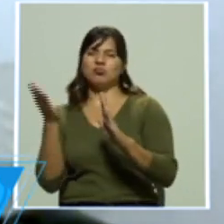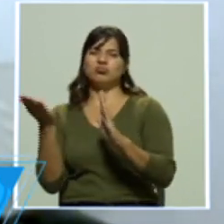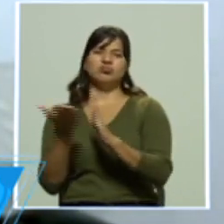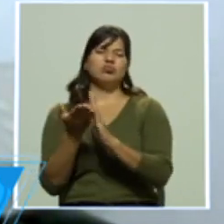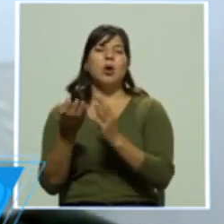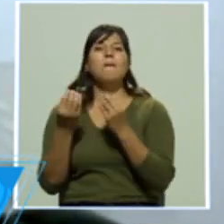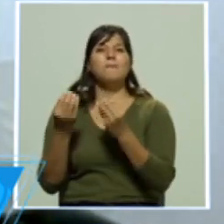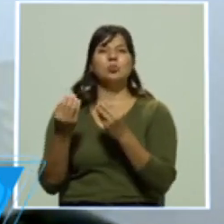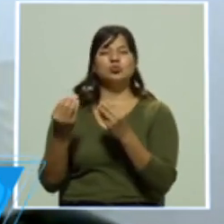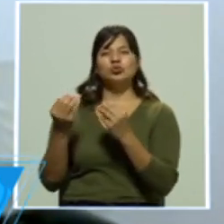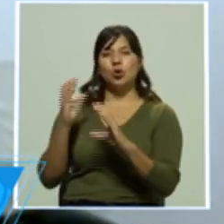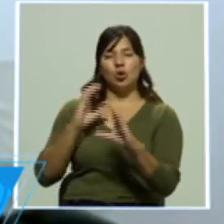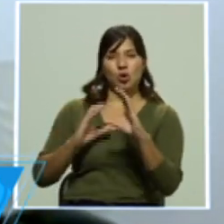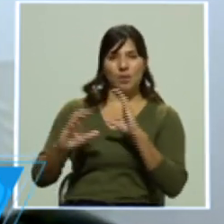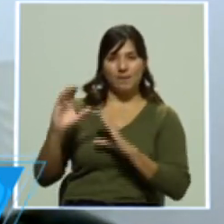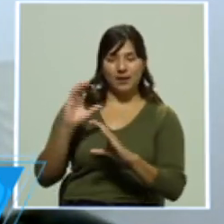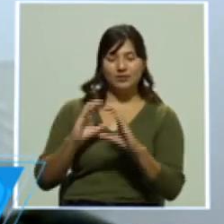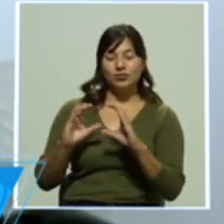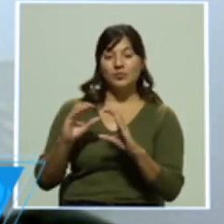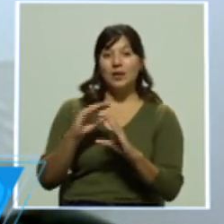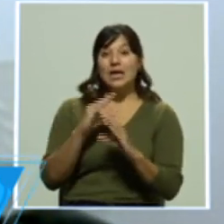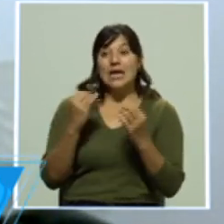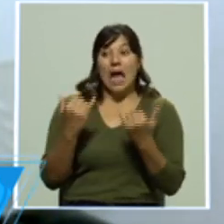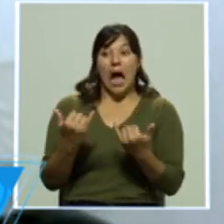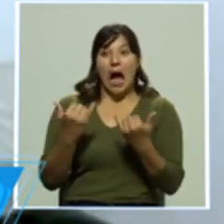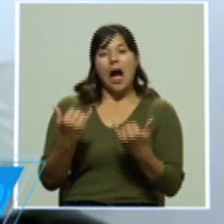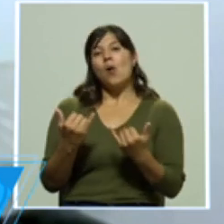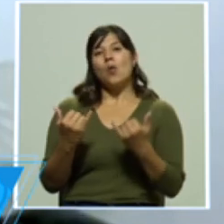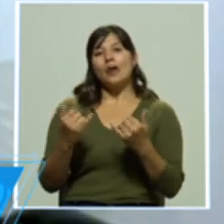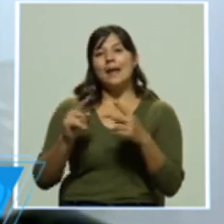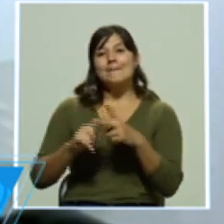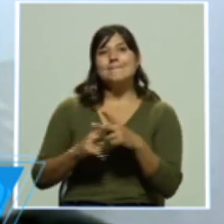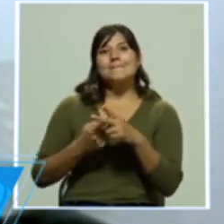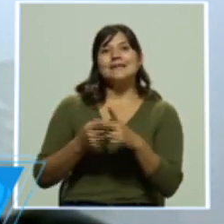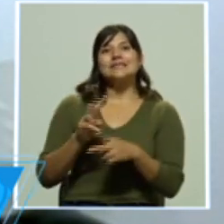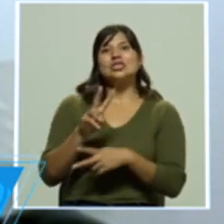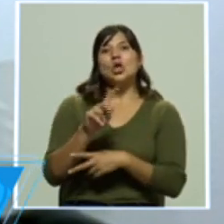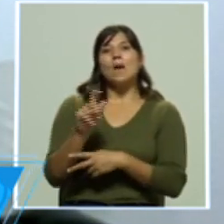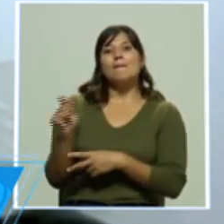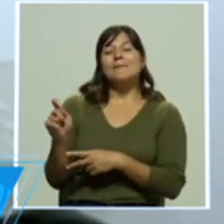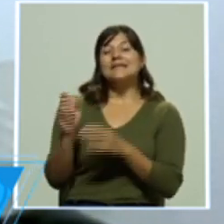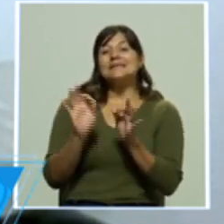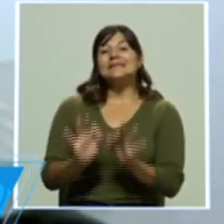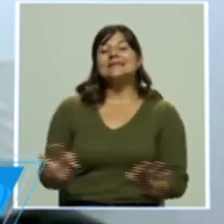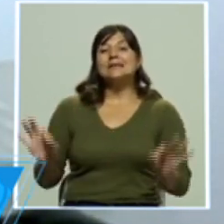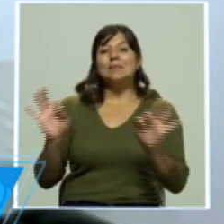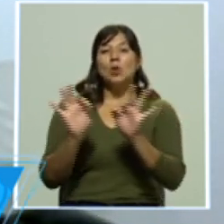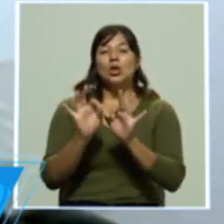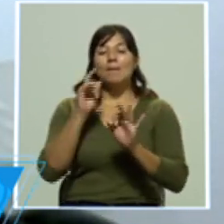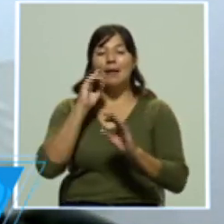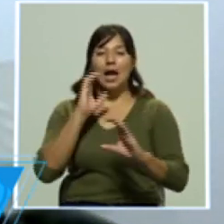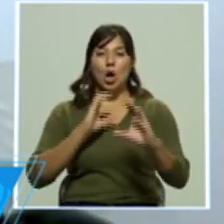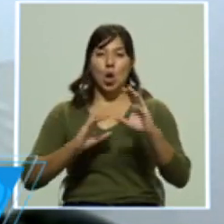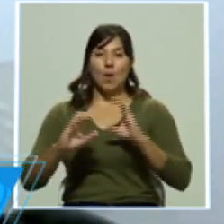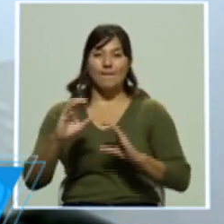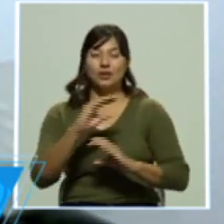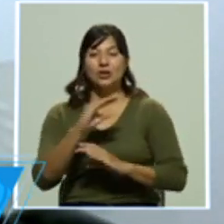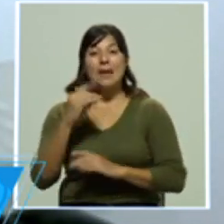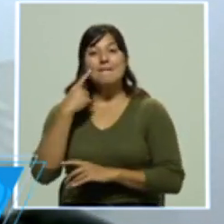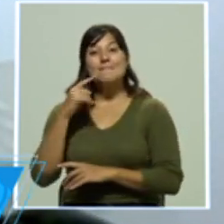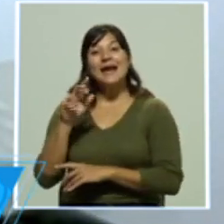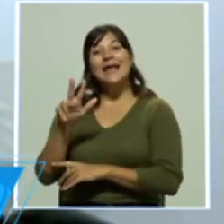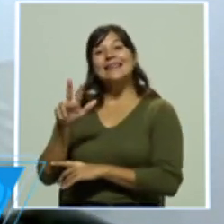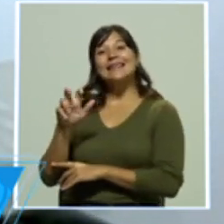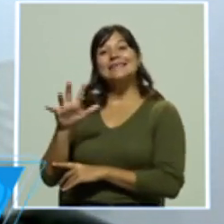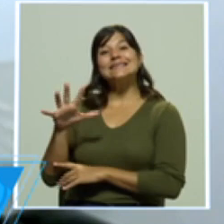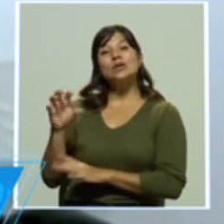sector. Ahora se acercan 2 meses claves para el sector comercio y para las más de 350,000 personas que dependen de